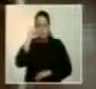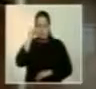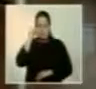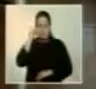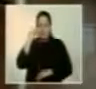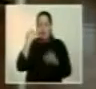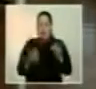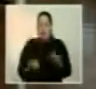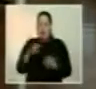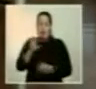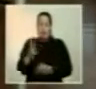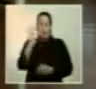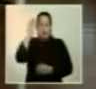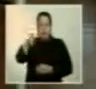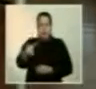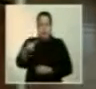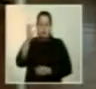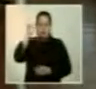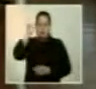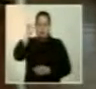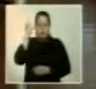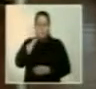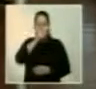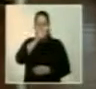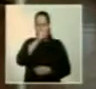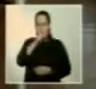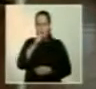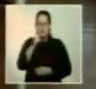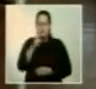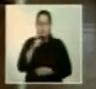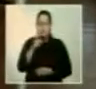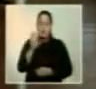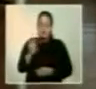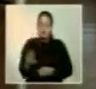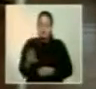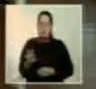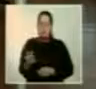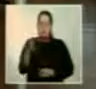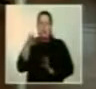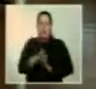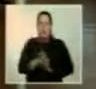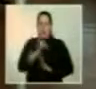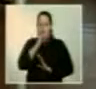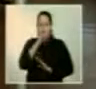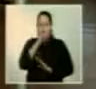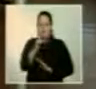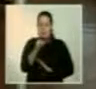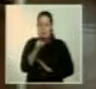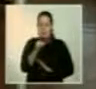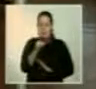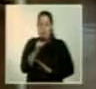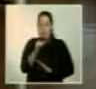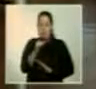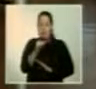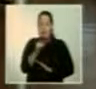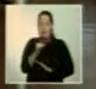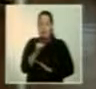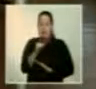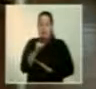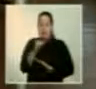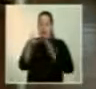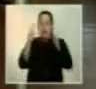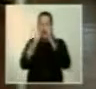ahora la estaba era agua con kirin a parís y nuestra corresponsal en esa entidad ya nos reporta acerca de la situación de las